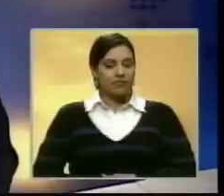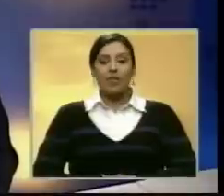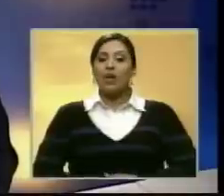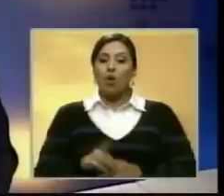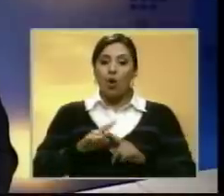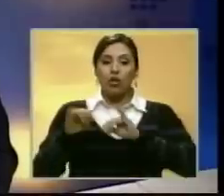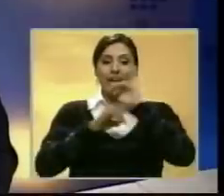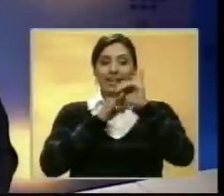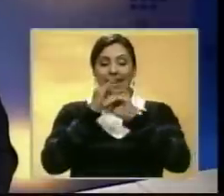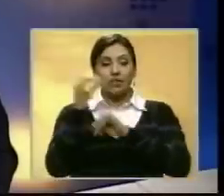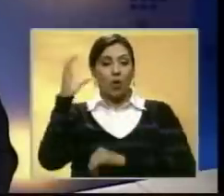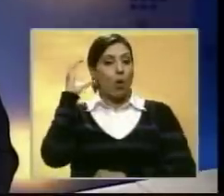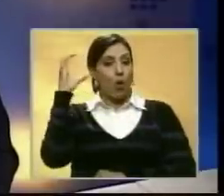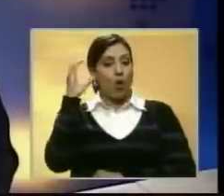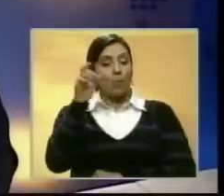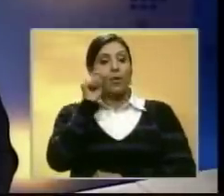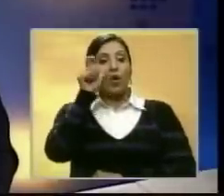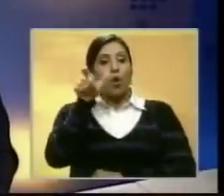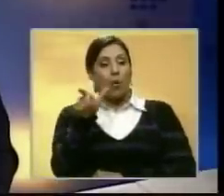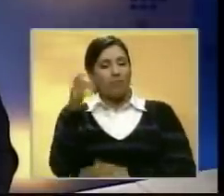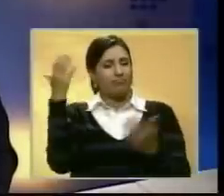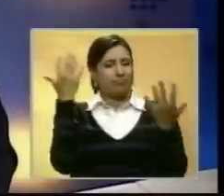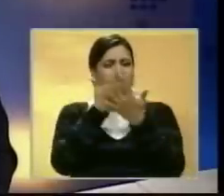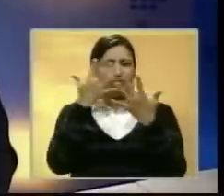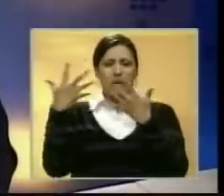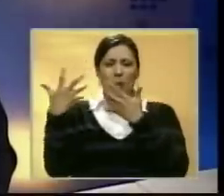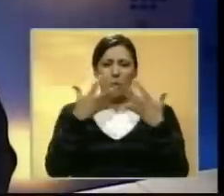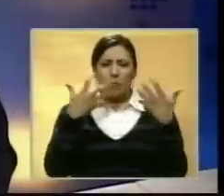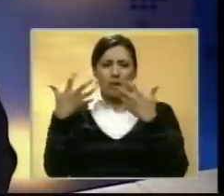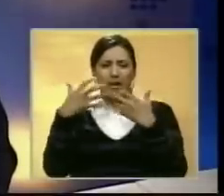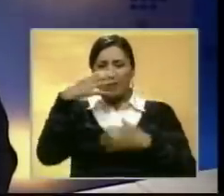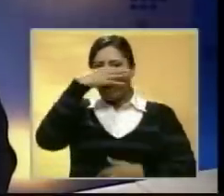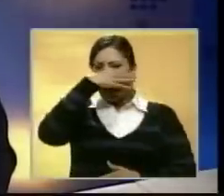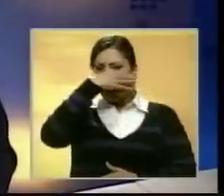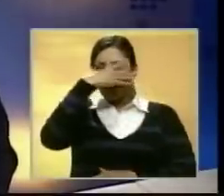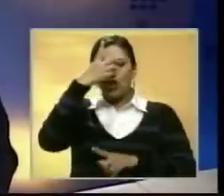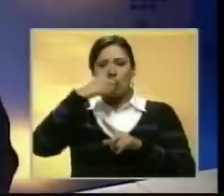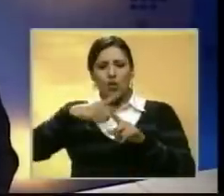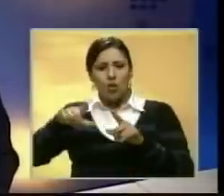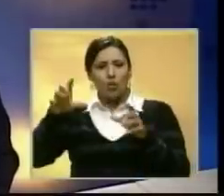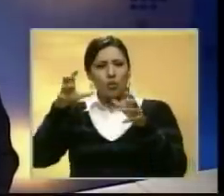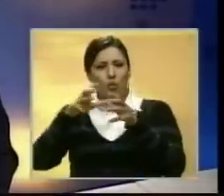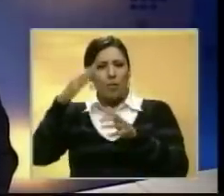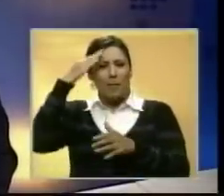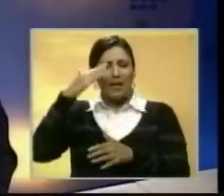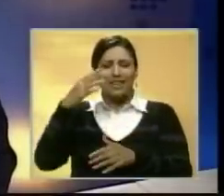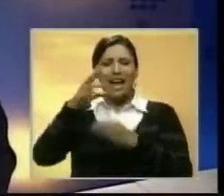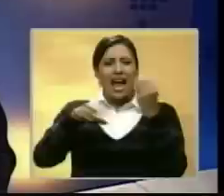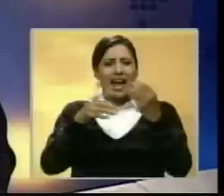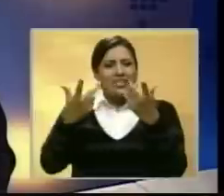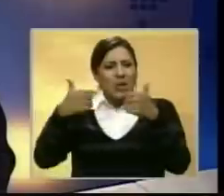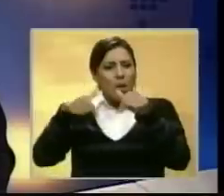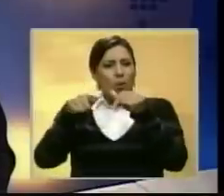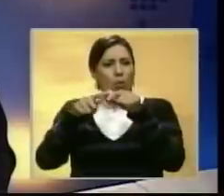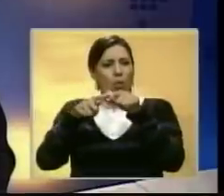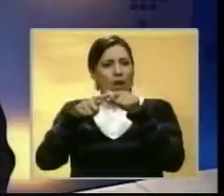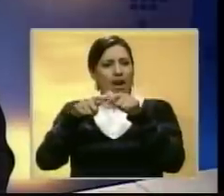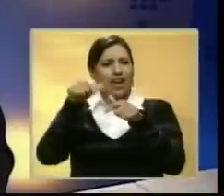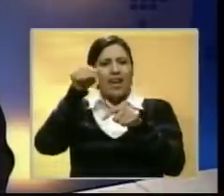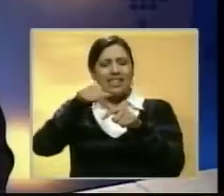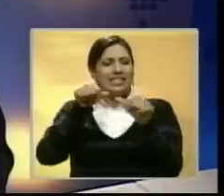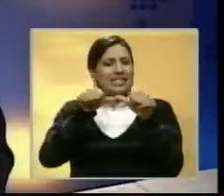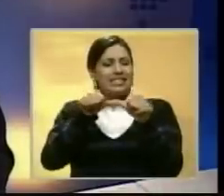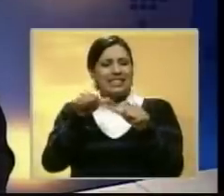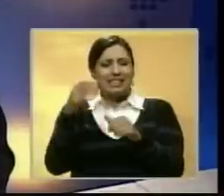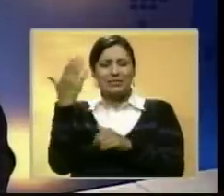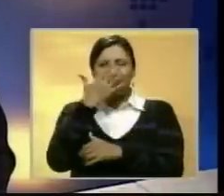En materia internacional, en Colombia, un confuso enfrentamiento entre las FARC y el ejército del país ocurrido en el departamento del Meta